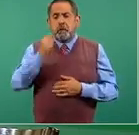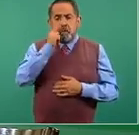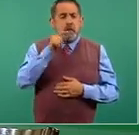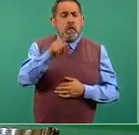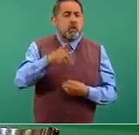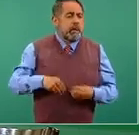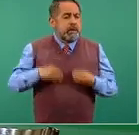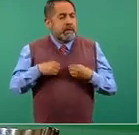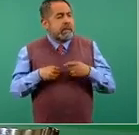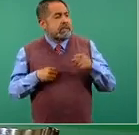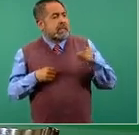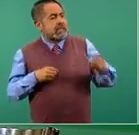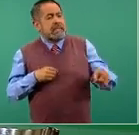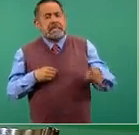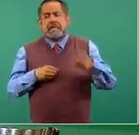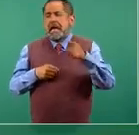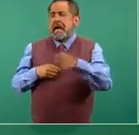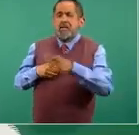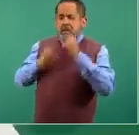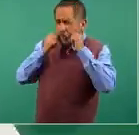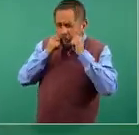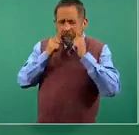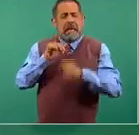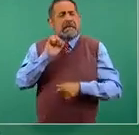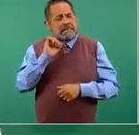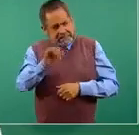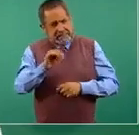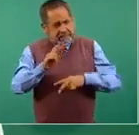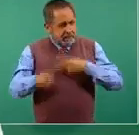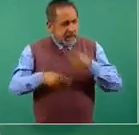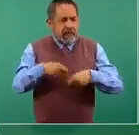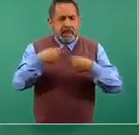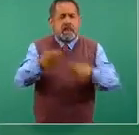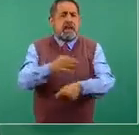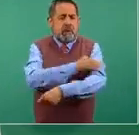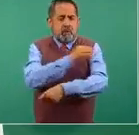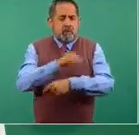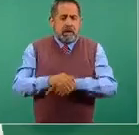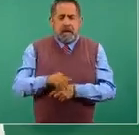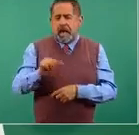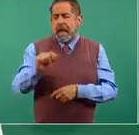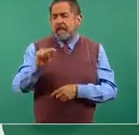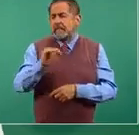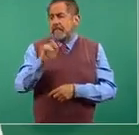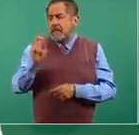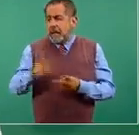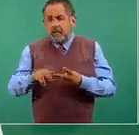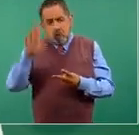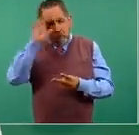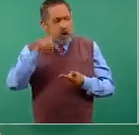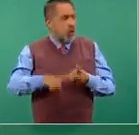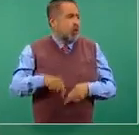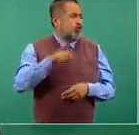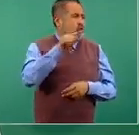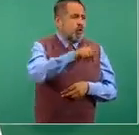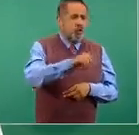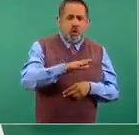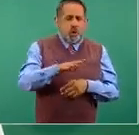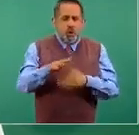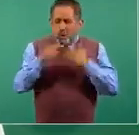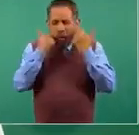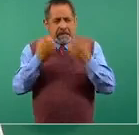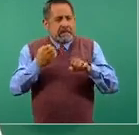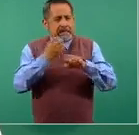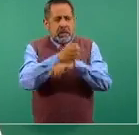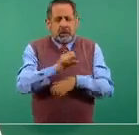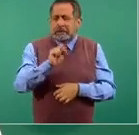viva usted, en cualquier lugar, Tlaltizapán, Morelos, Tepoztlán, Morelos, o cualquier lugar, en cualquier entidad federativa,